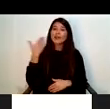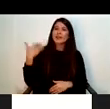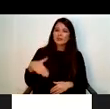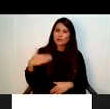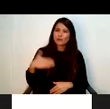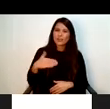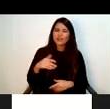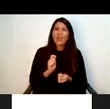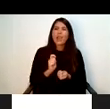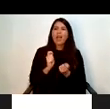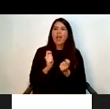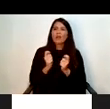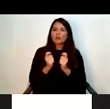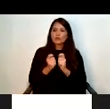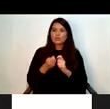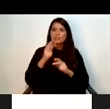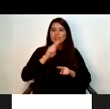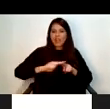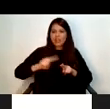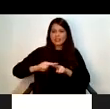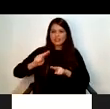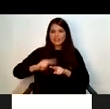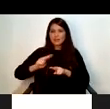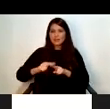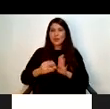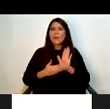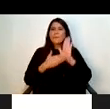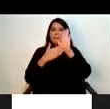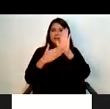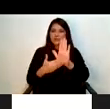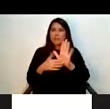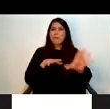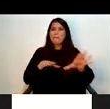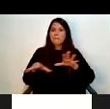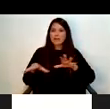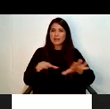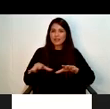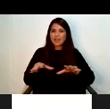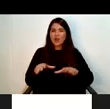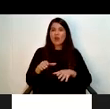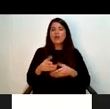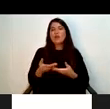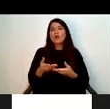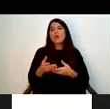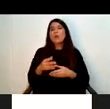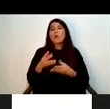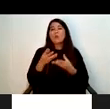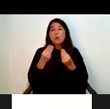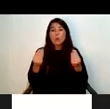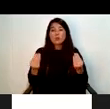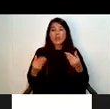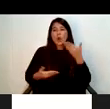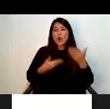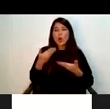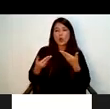los ajustes que hacemos al momento de presentar un material o una actividad. Muchas conductas problemáticas